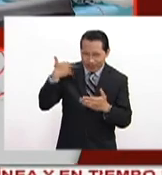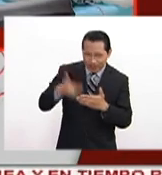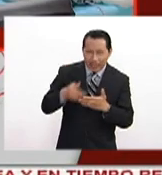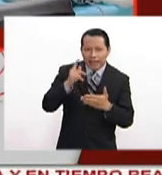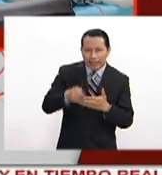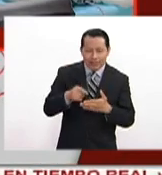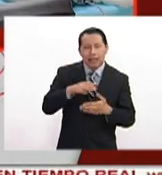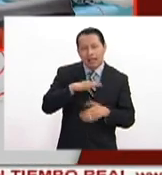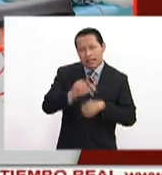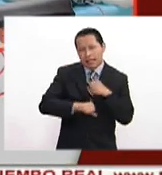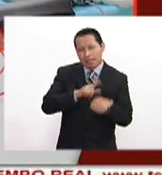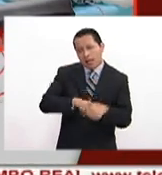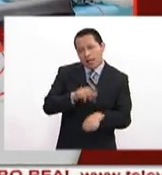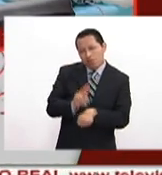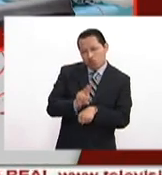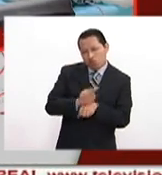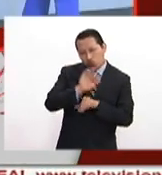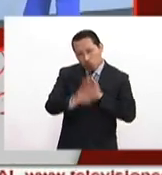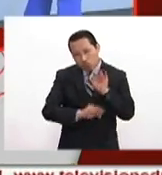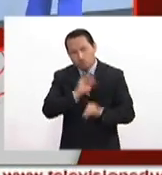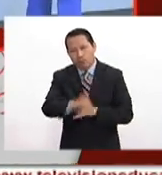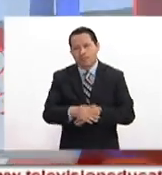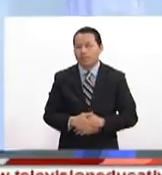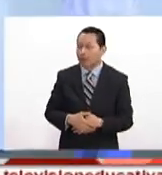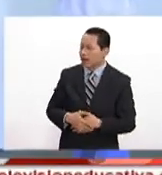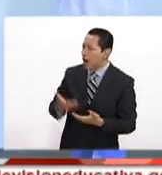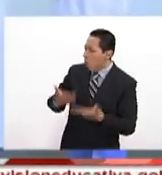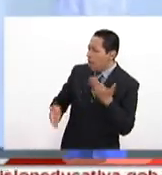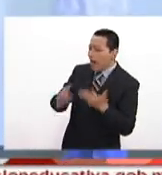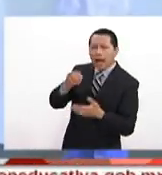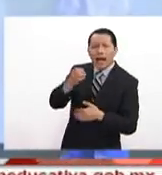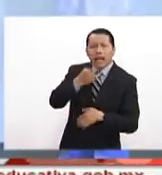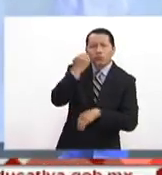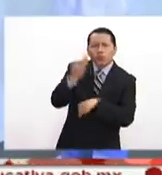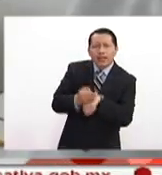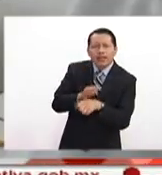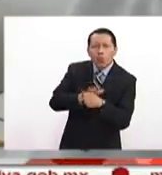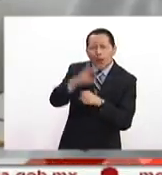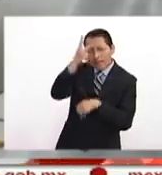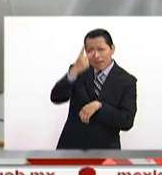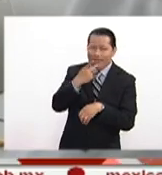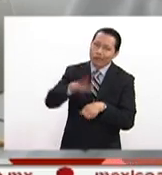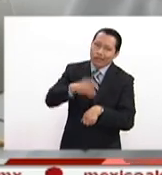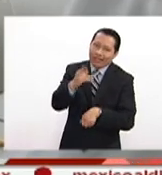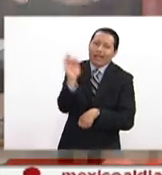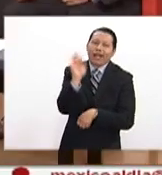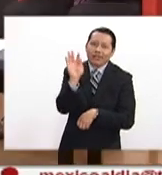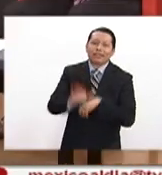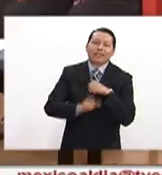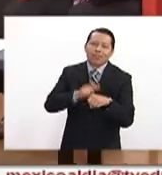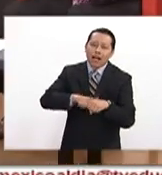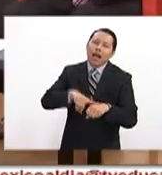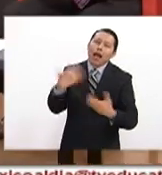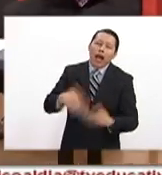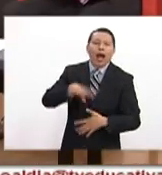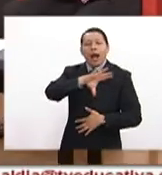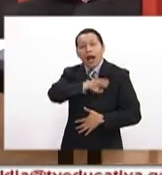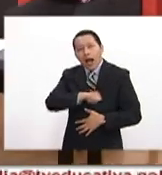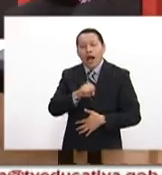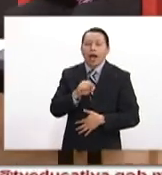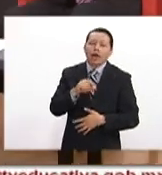mascotas. Claro. Ahora, ¿cuál es el perfil del estudiante precisamente? Porque una cosa es que nos amemos a los animales, nos gusten mucho, los